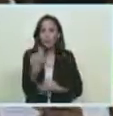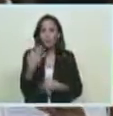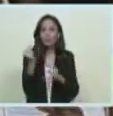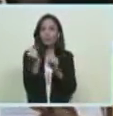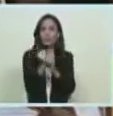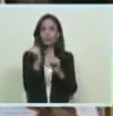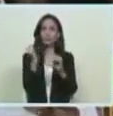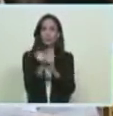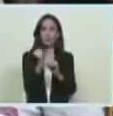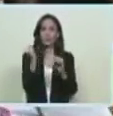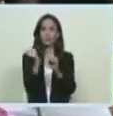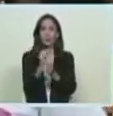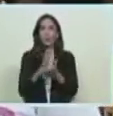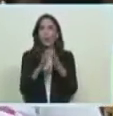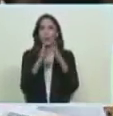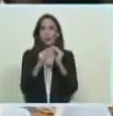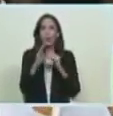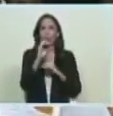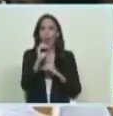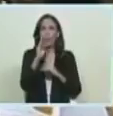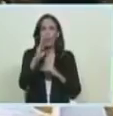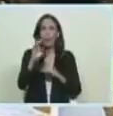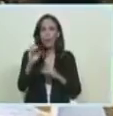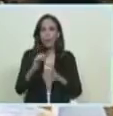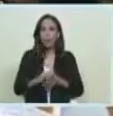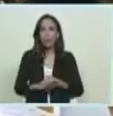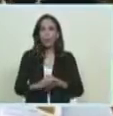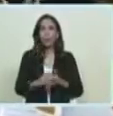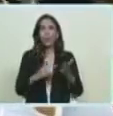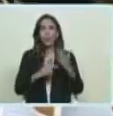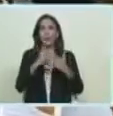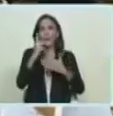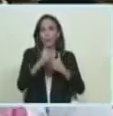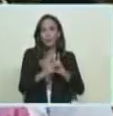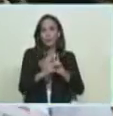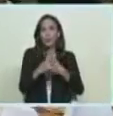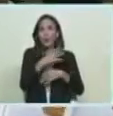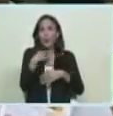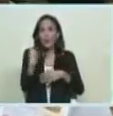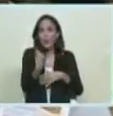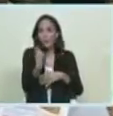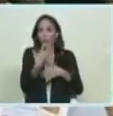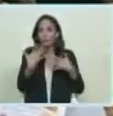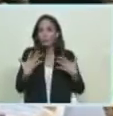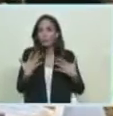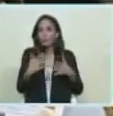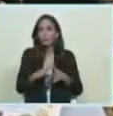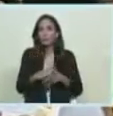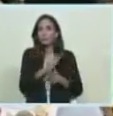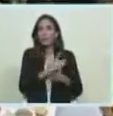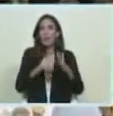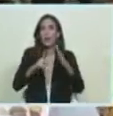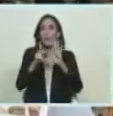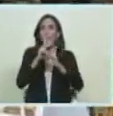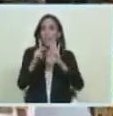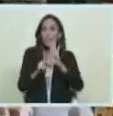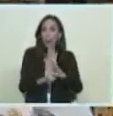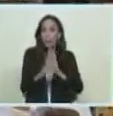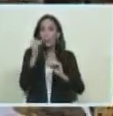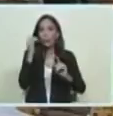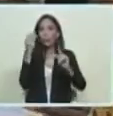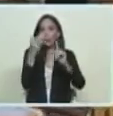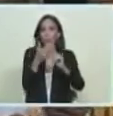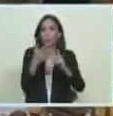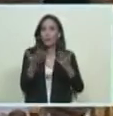Liceo Andrés Bello y la OVE y la FEBE, ya que el Plan Chamba Juvenil es un programa que usted ha creado con el fin